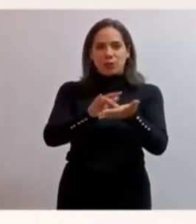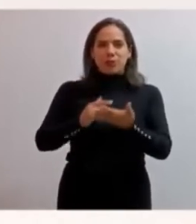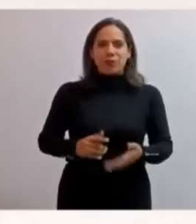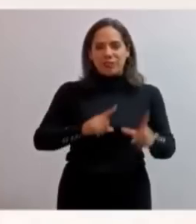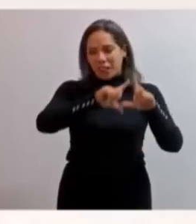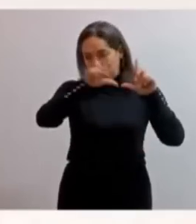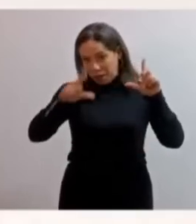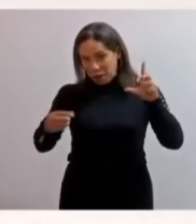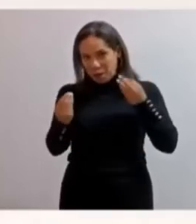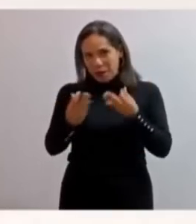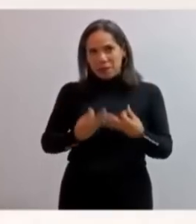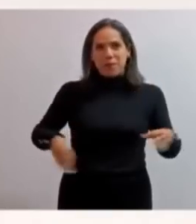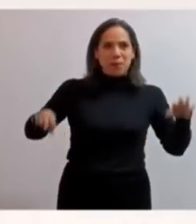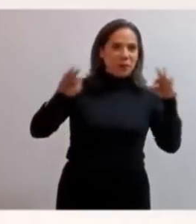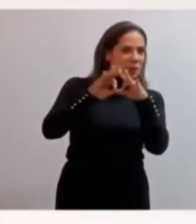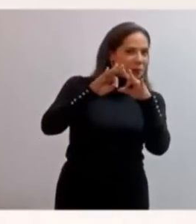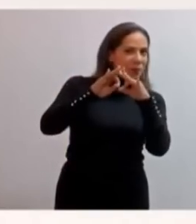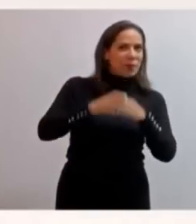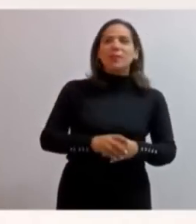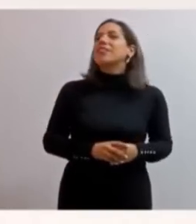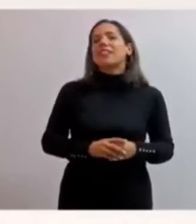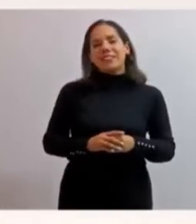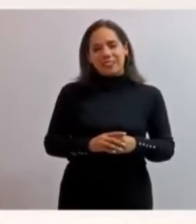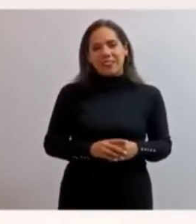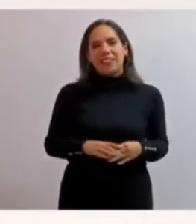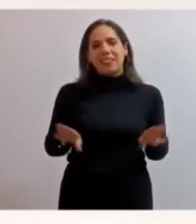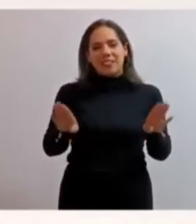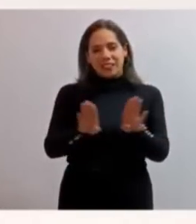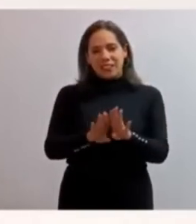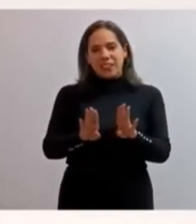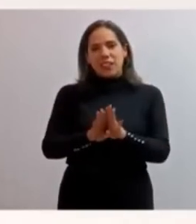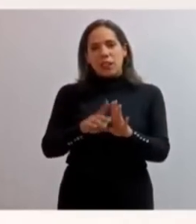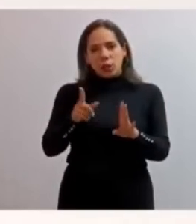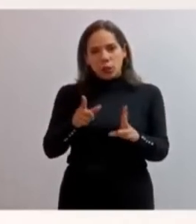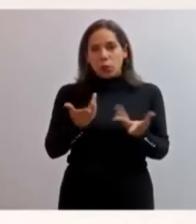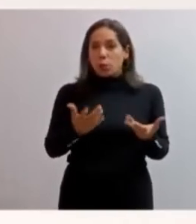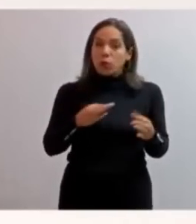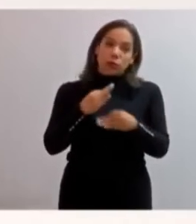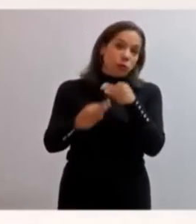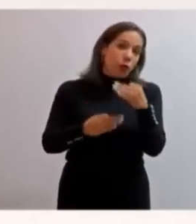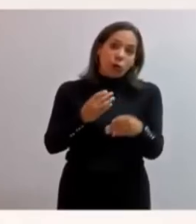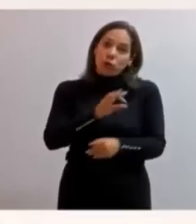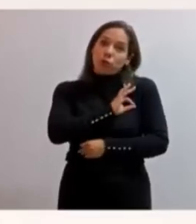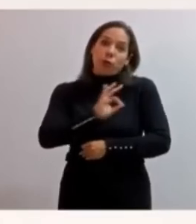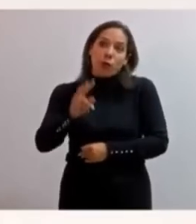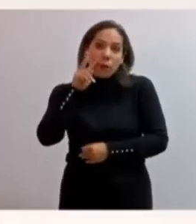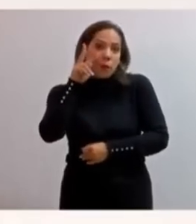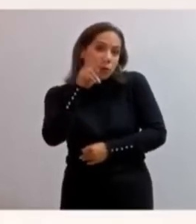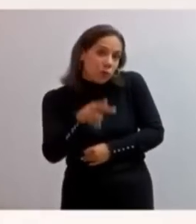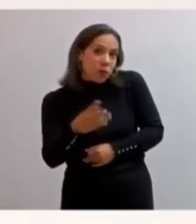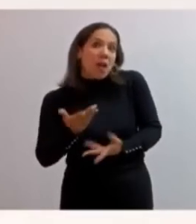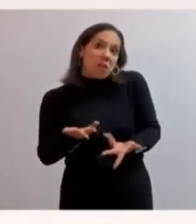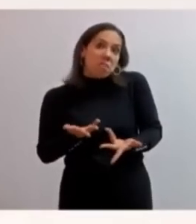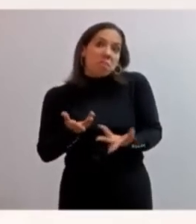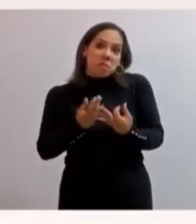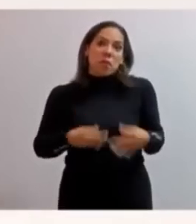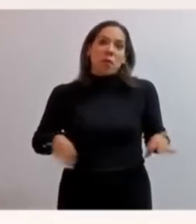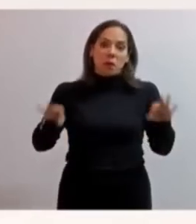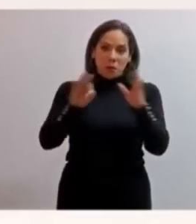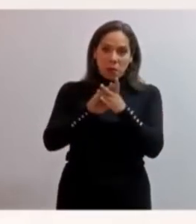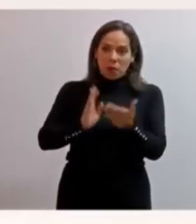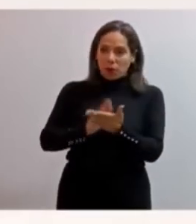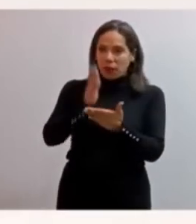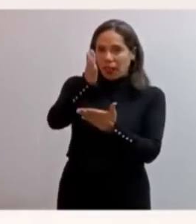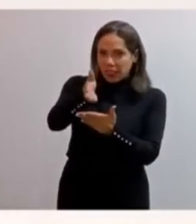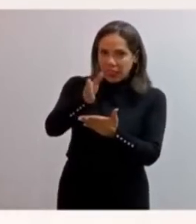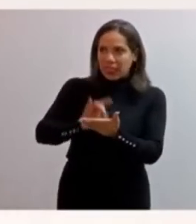quedar albergado en las redes sociales tanto de la SEP como del Instituto Latinoamericano de la Comunicación Educativa,